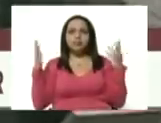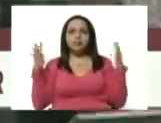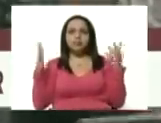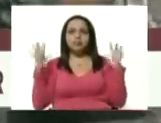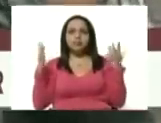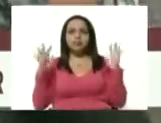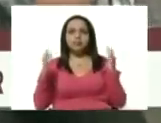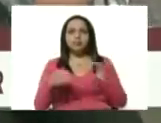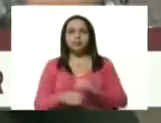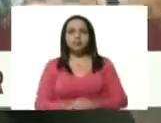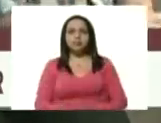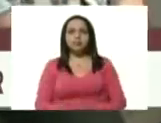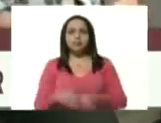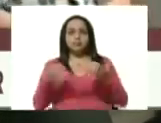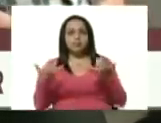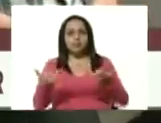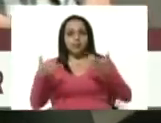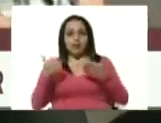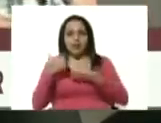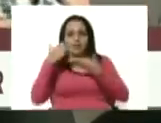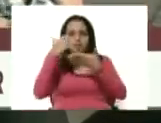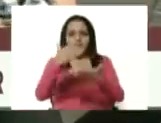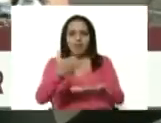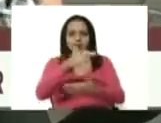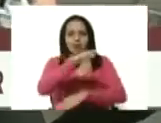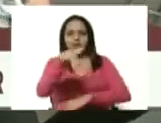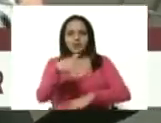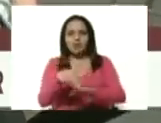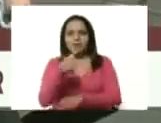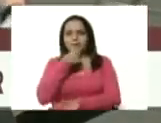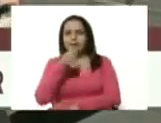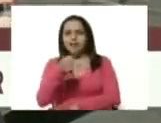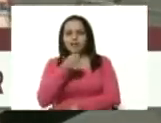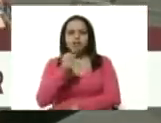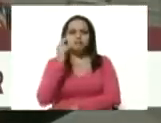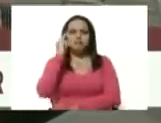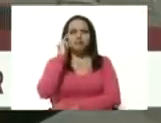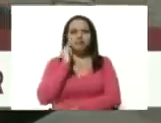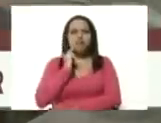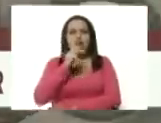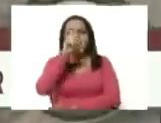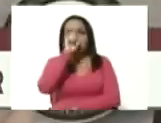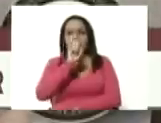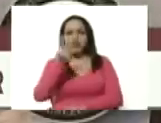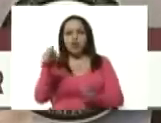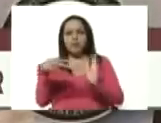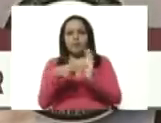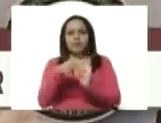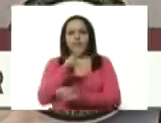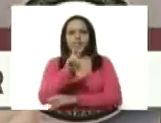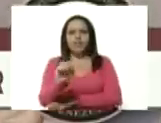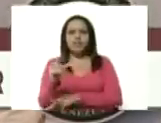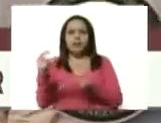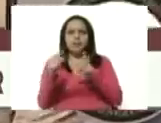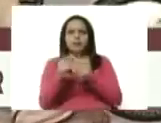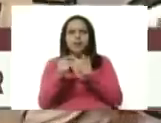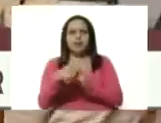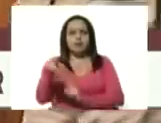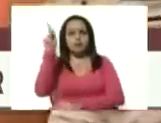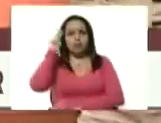Se trata de la entrega del Premio Nacional de Periodismo Simón Bolívar 2020 y las palabras del